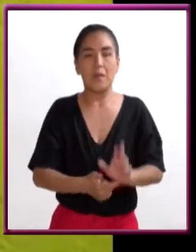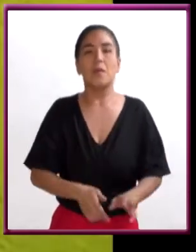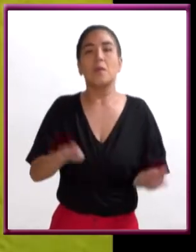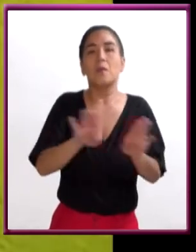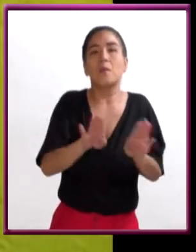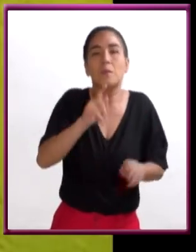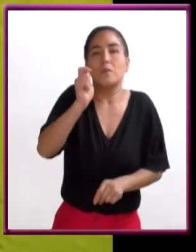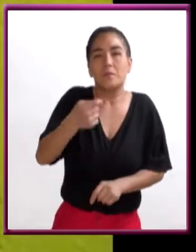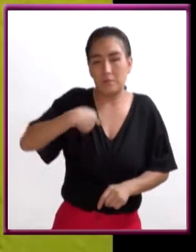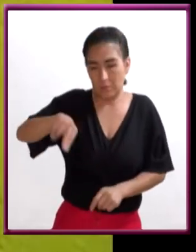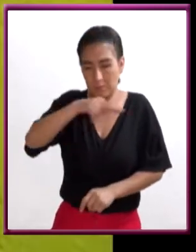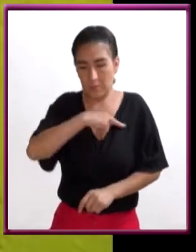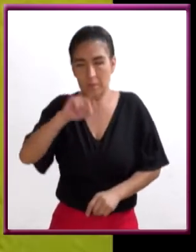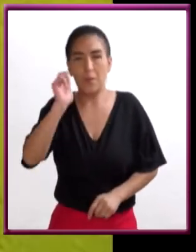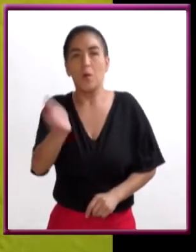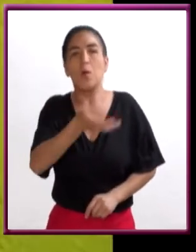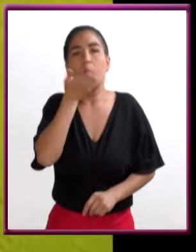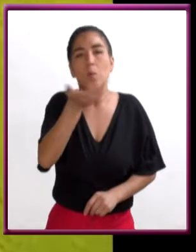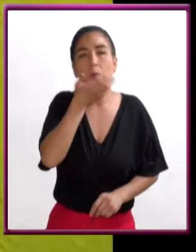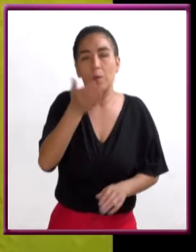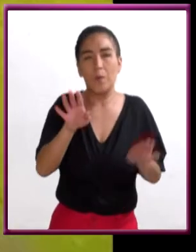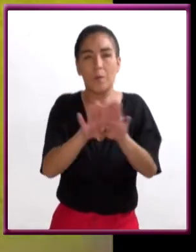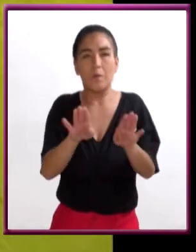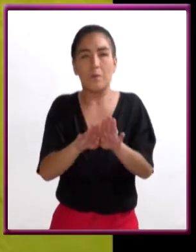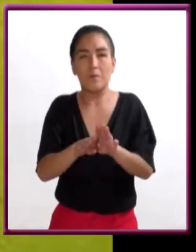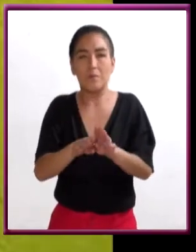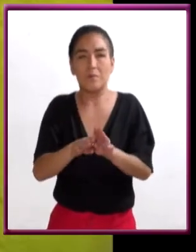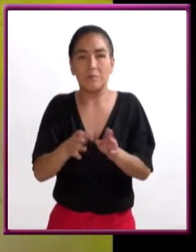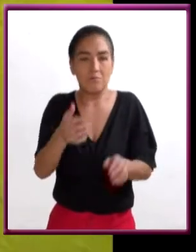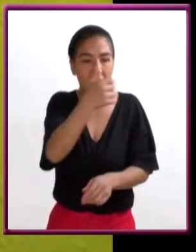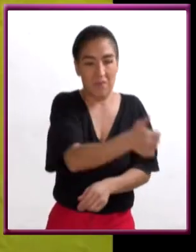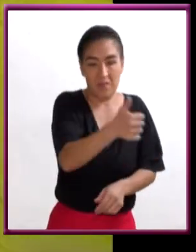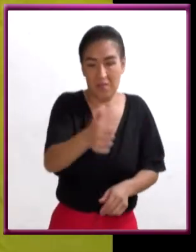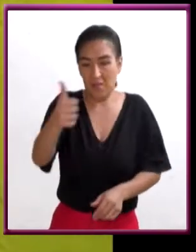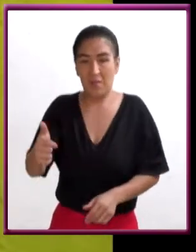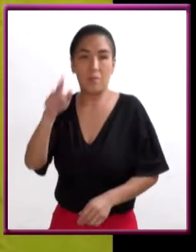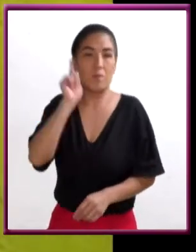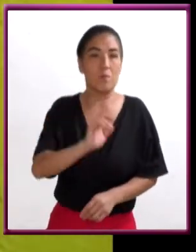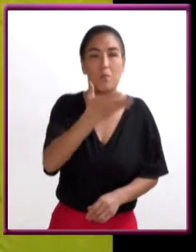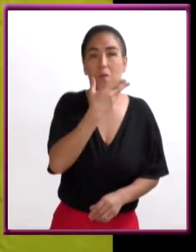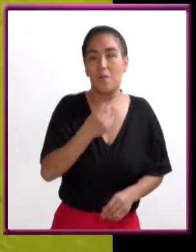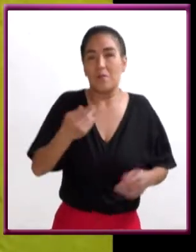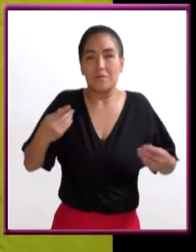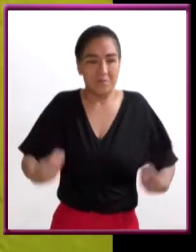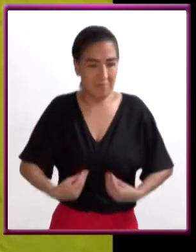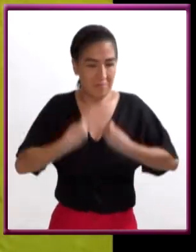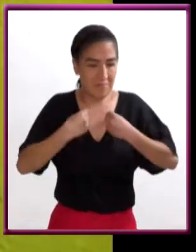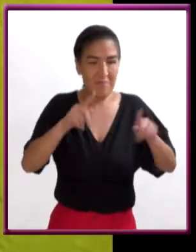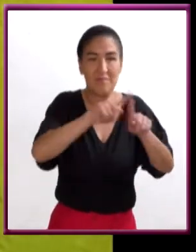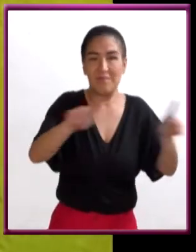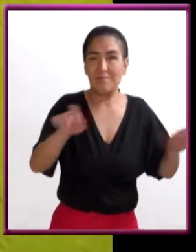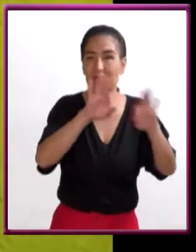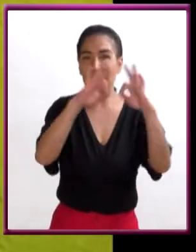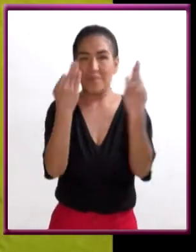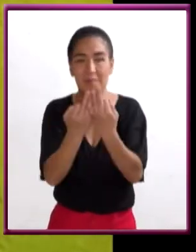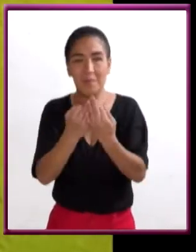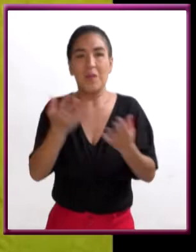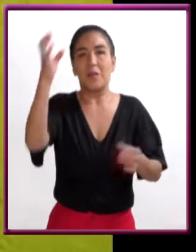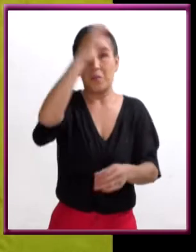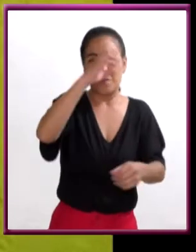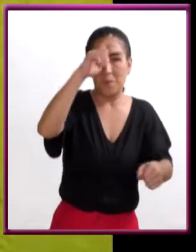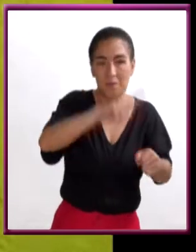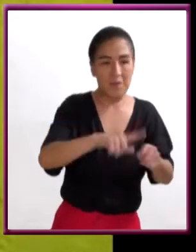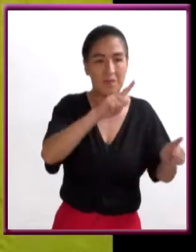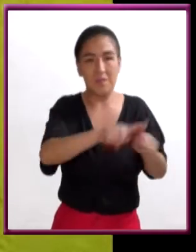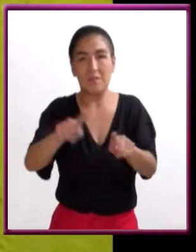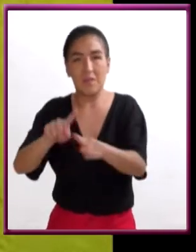pues básicamente nosotros tenemos roles muy diferentes los hombres y las mujeres, ¿no? Que son